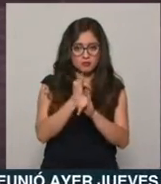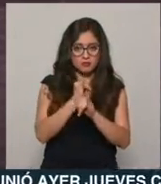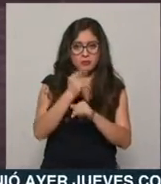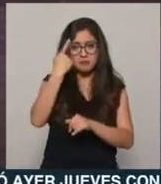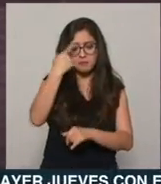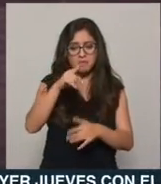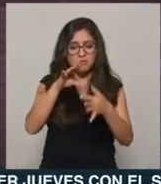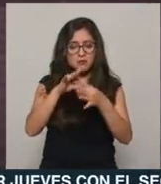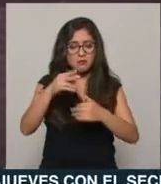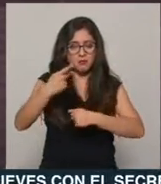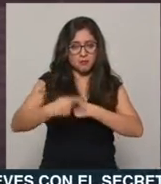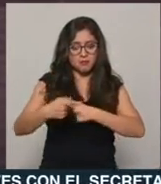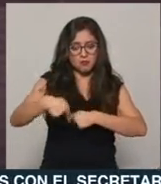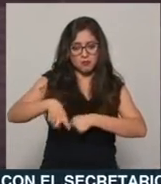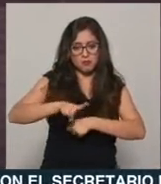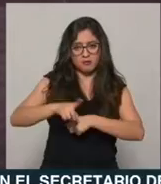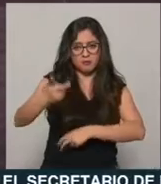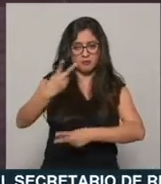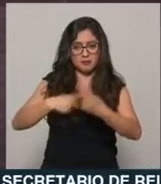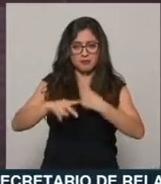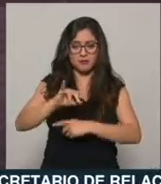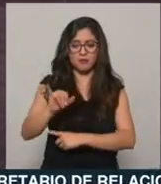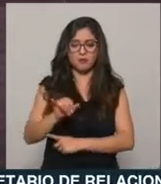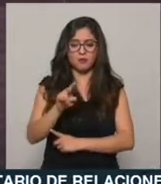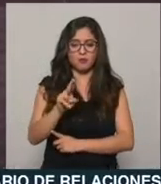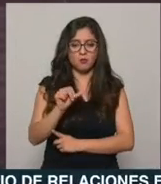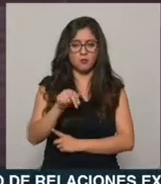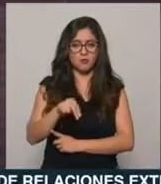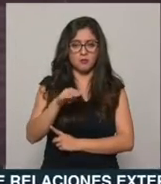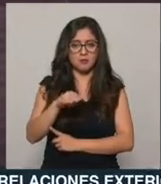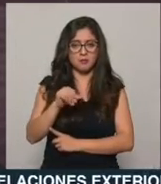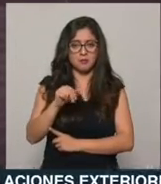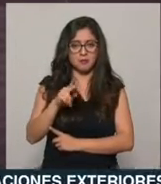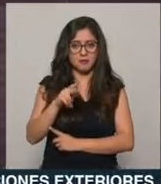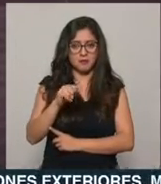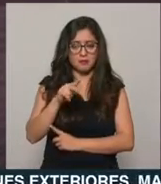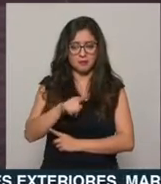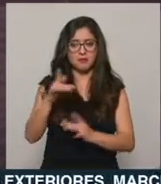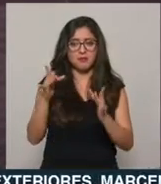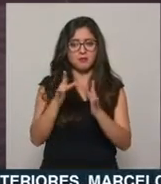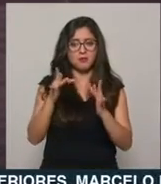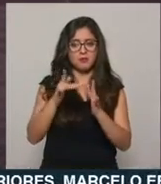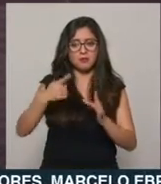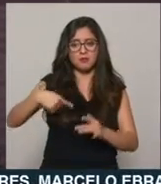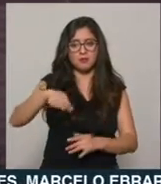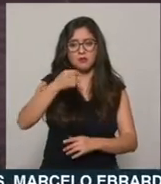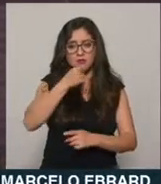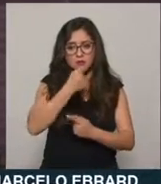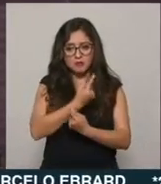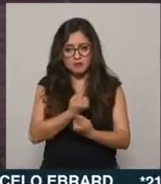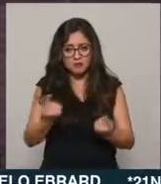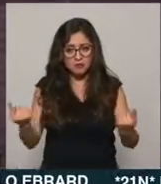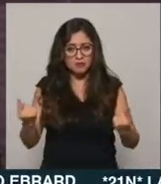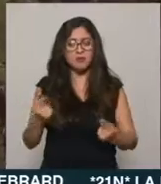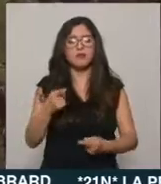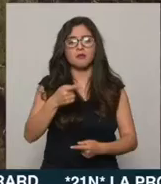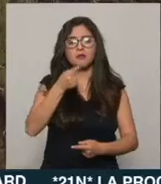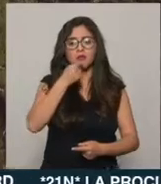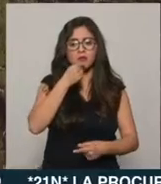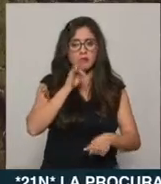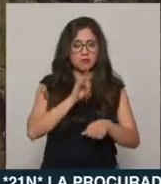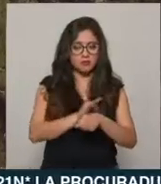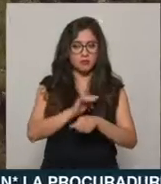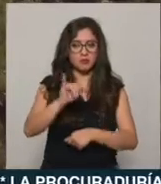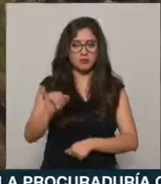peligros que esto representa, hoy nos acompaña Juan Martín Pérez García. Él es director ejecutivo de la Red por los Derechos de la Infancia en México. Juan Martín, bienvenido.